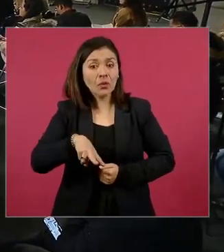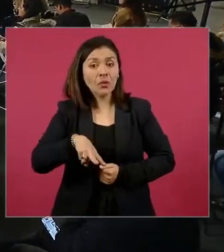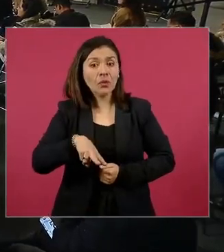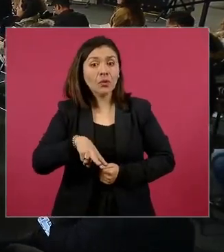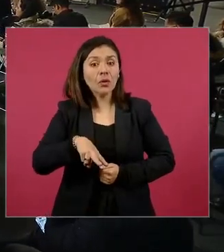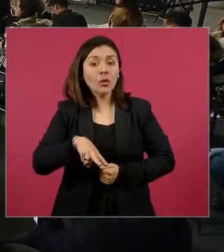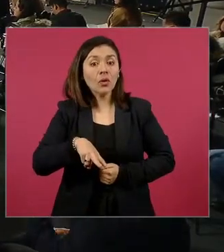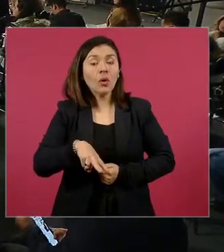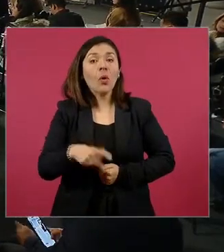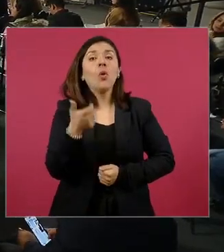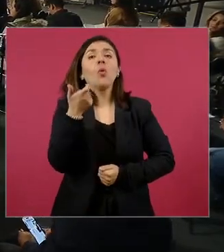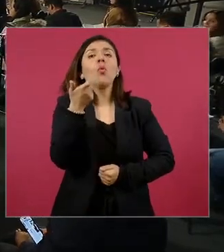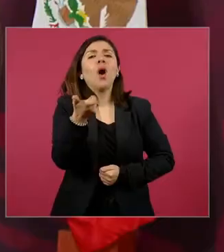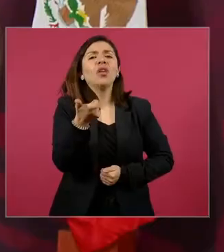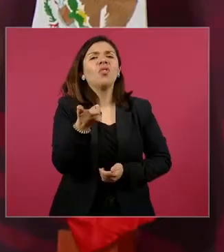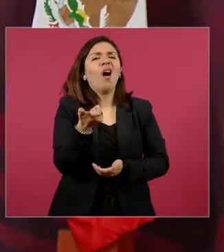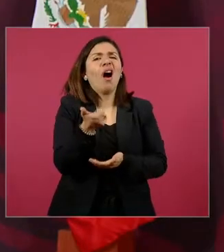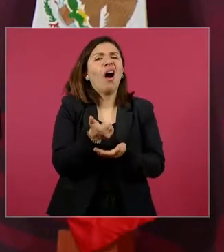dejaron de pagar